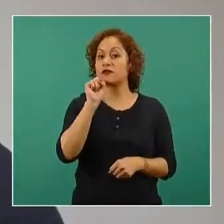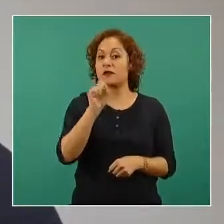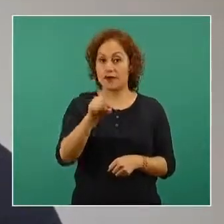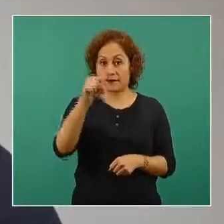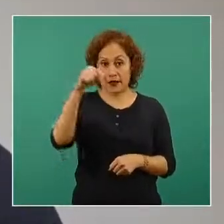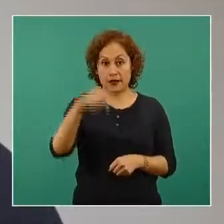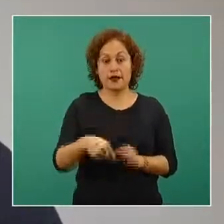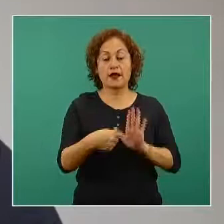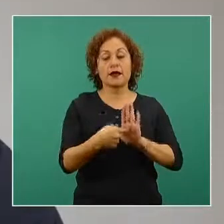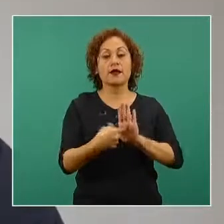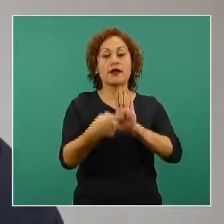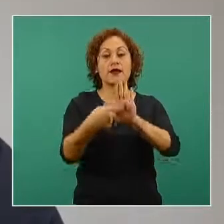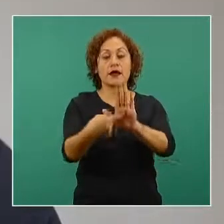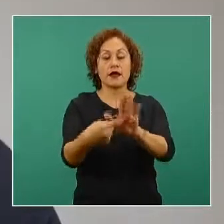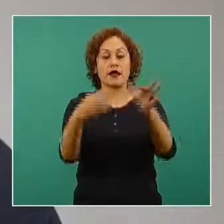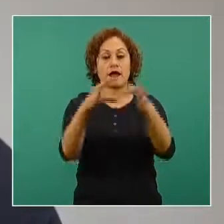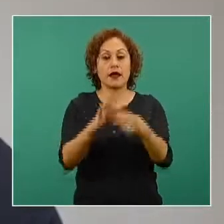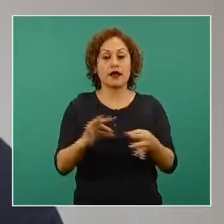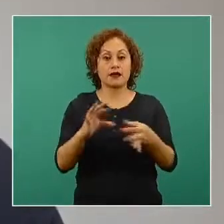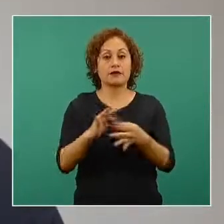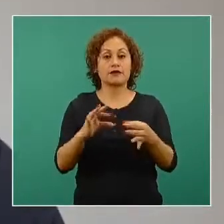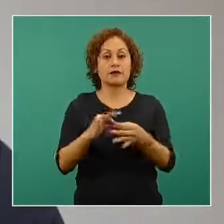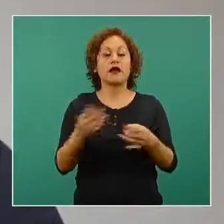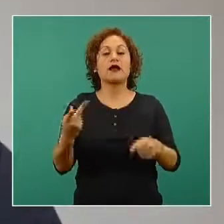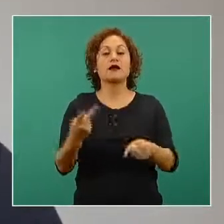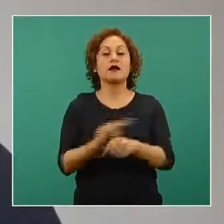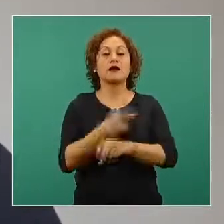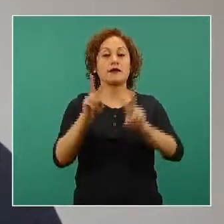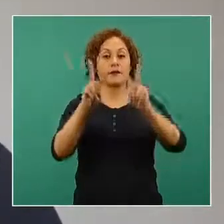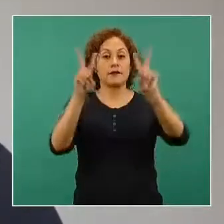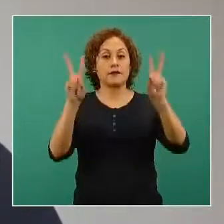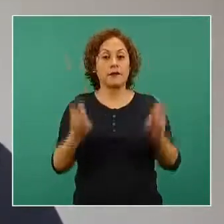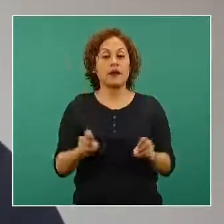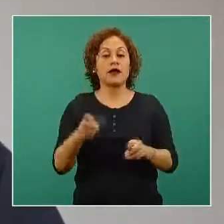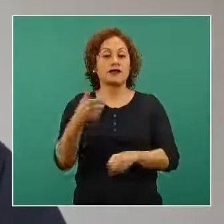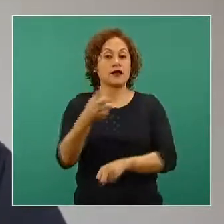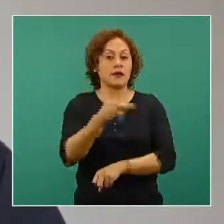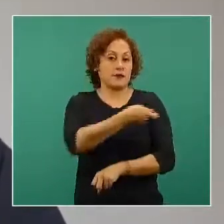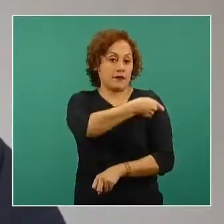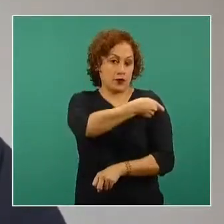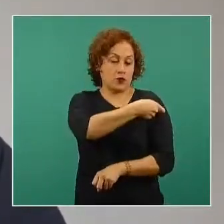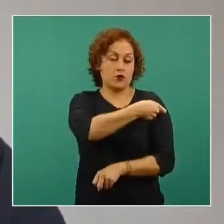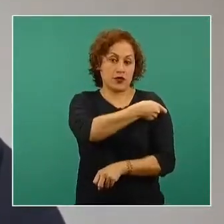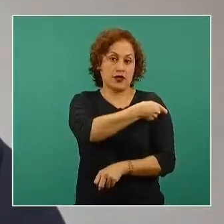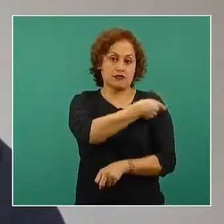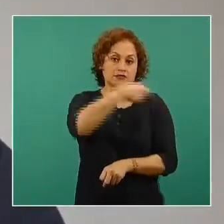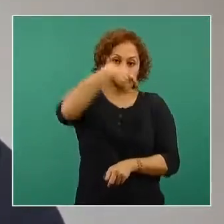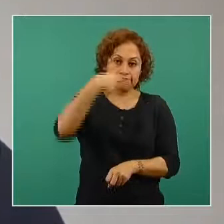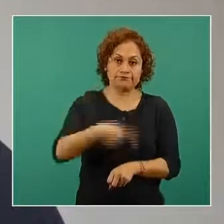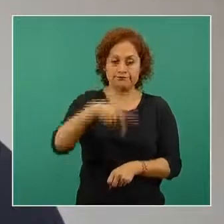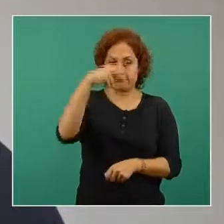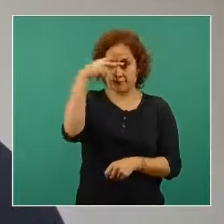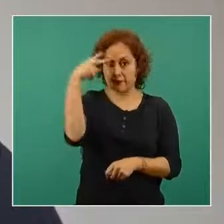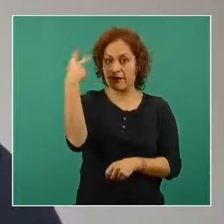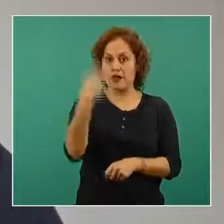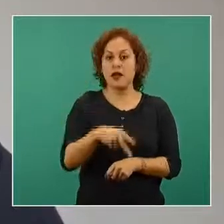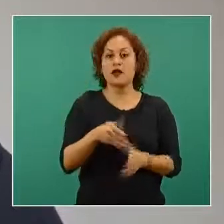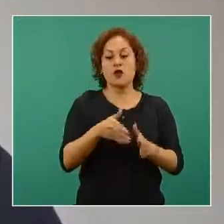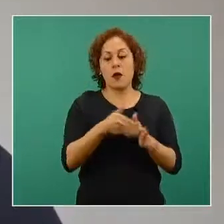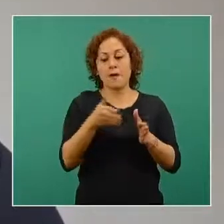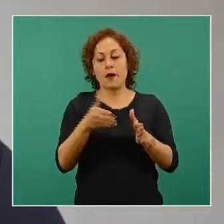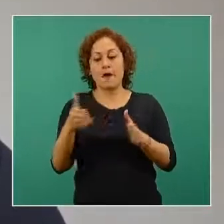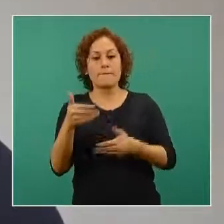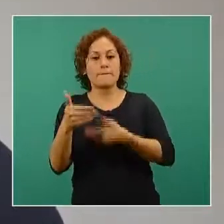o sigue avanzando la campaña nacional de vacunación contra este virus aquí en México, para ver cuáles han